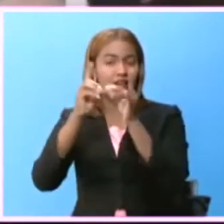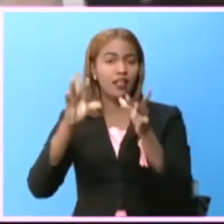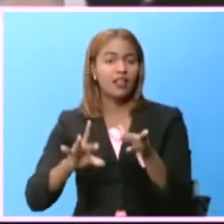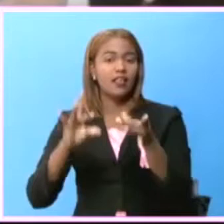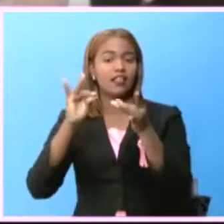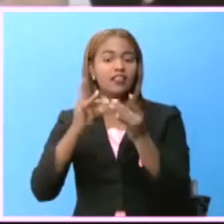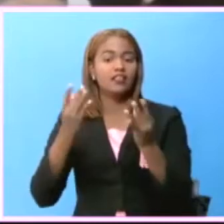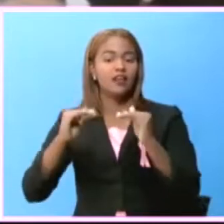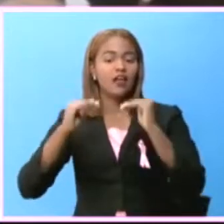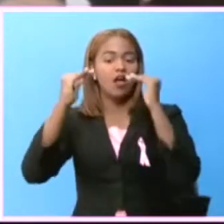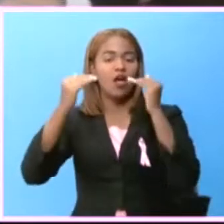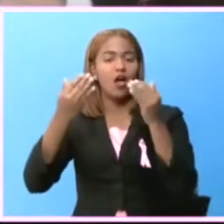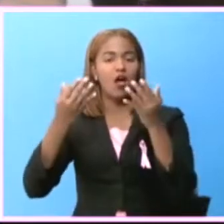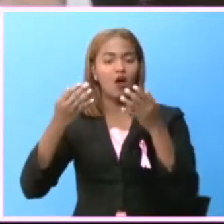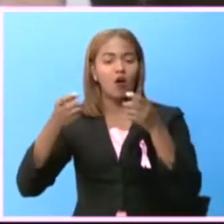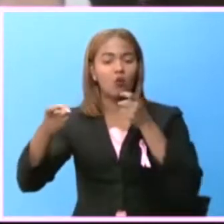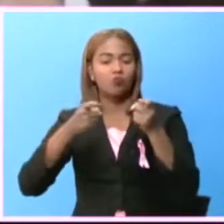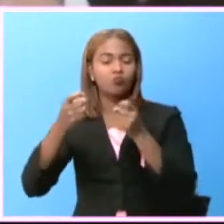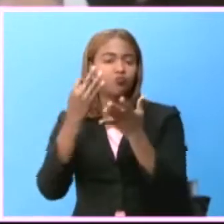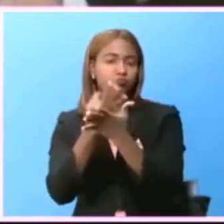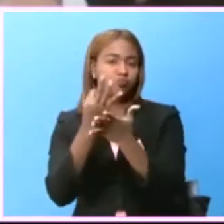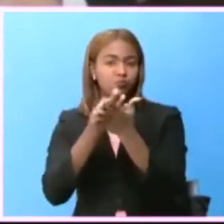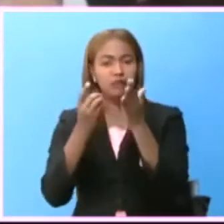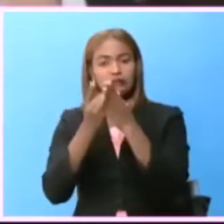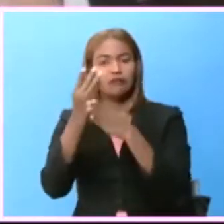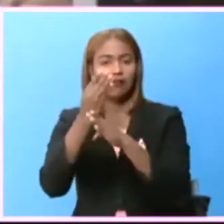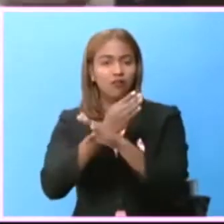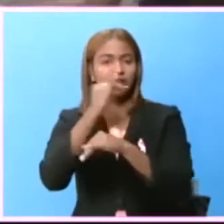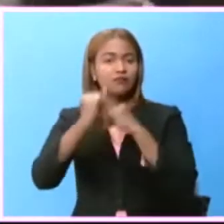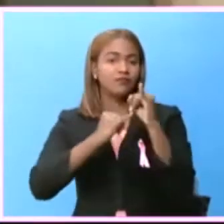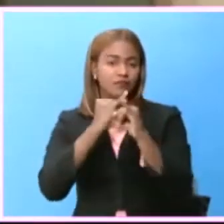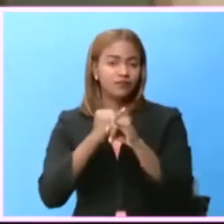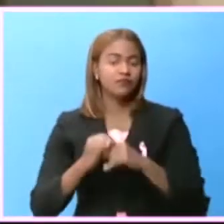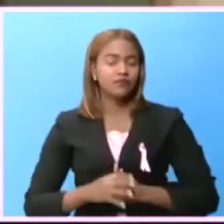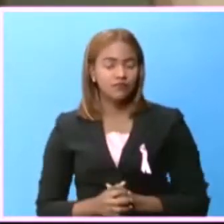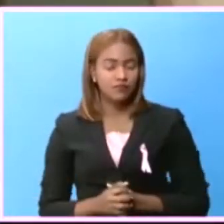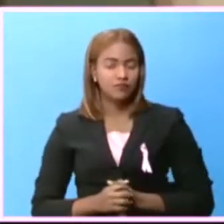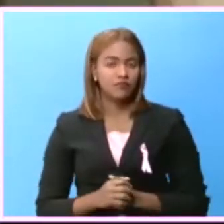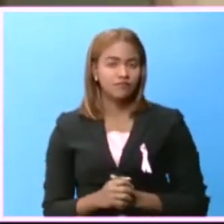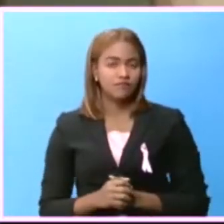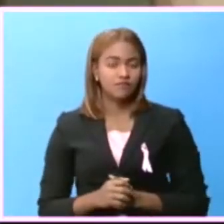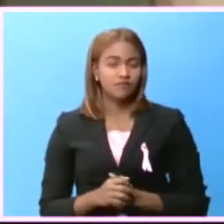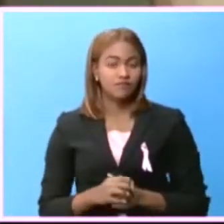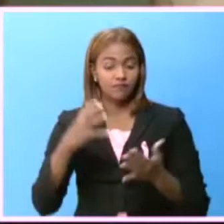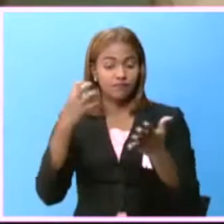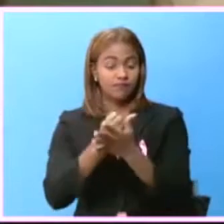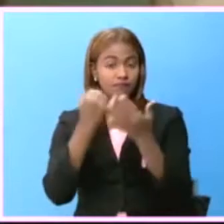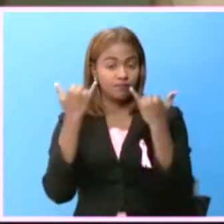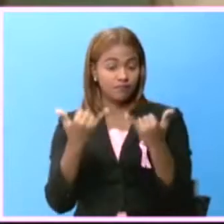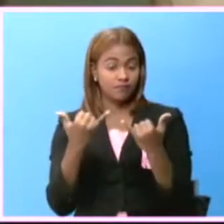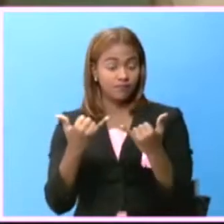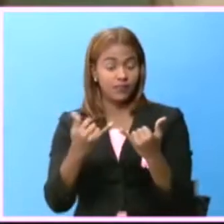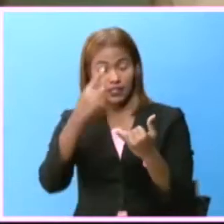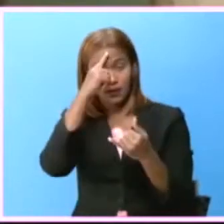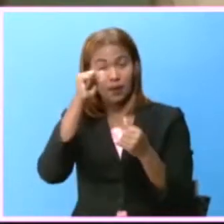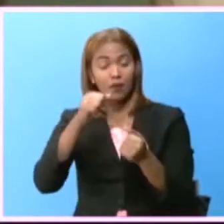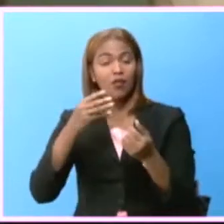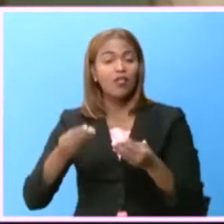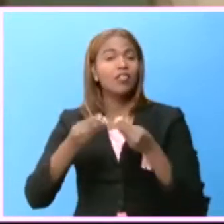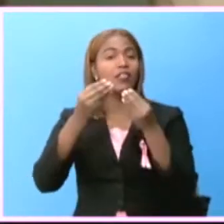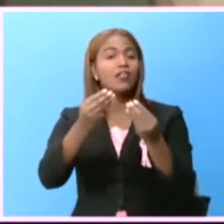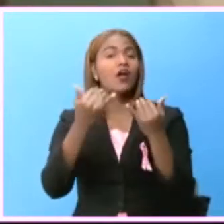Dominicana y el papel esencial de la inversión en el avance de nuestros objetivos compartidos así dijo la